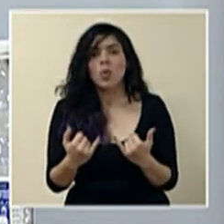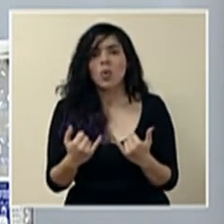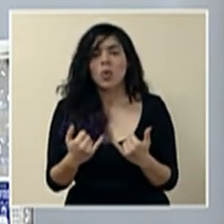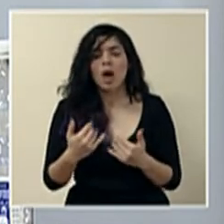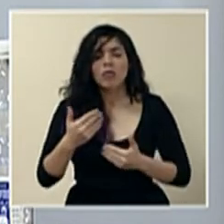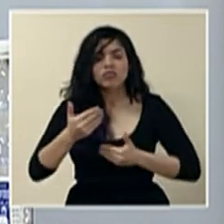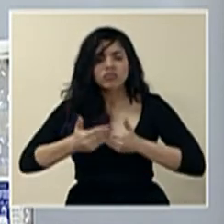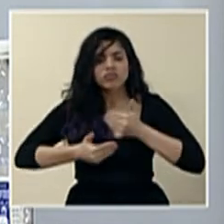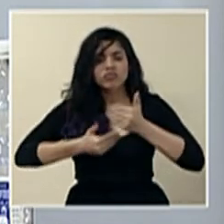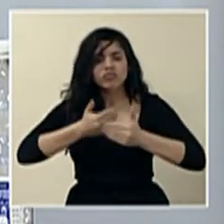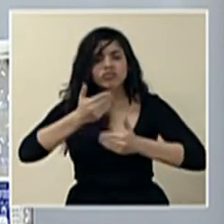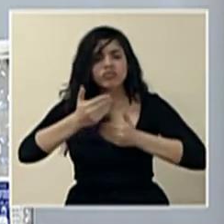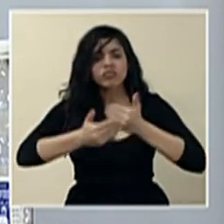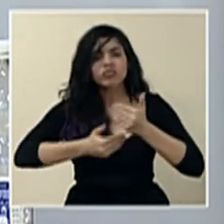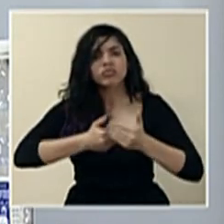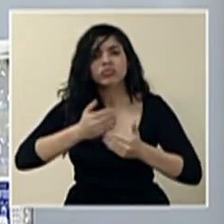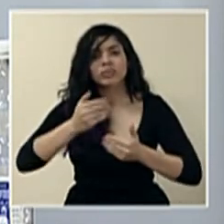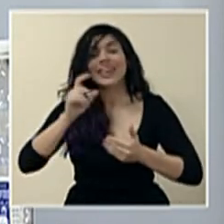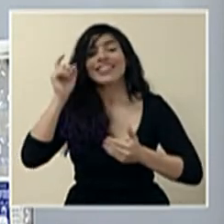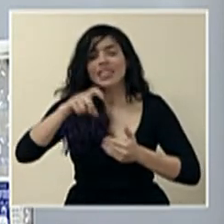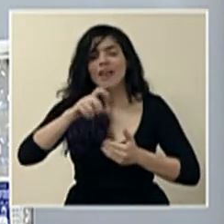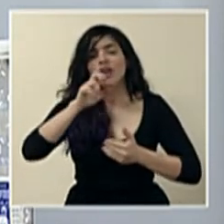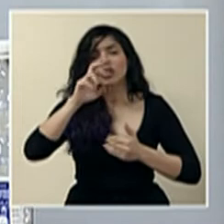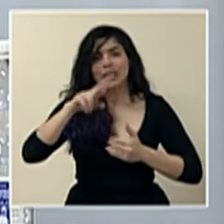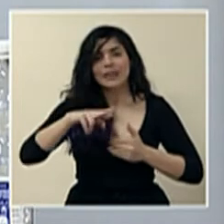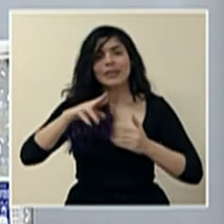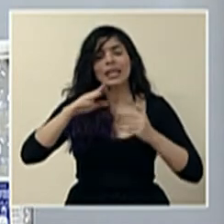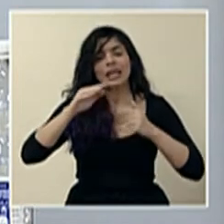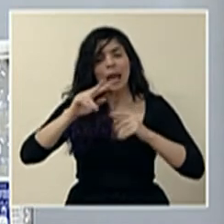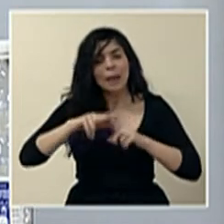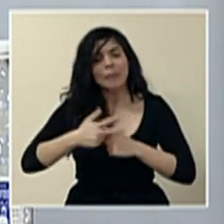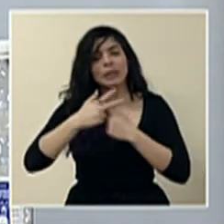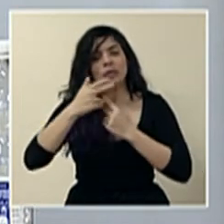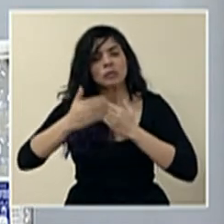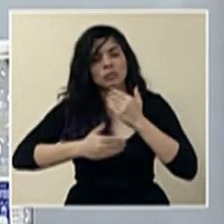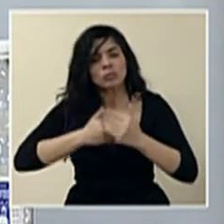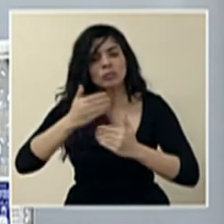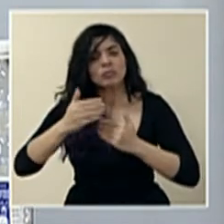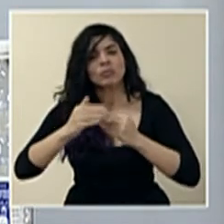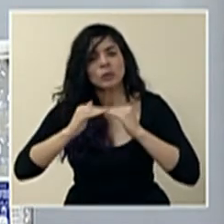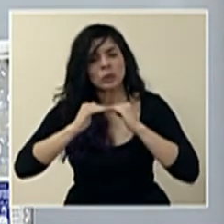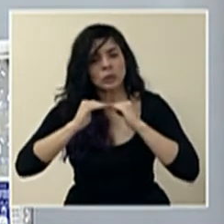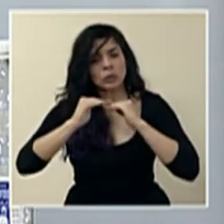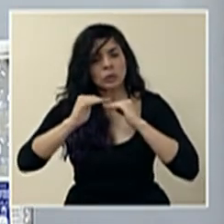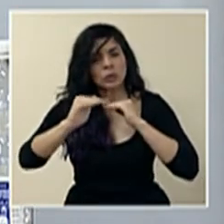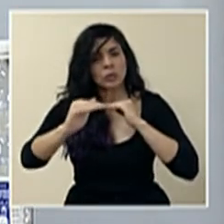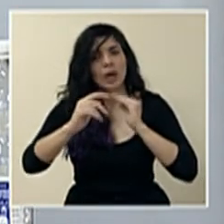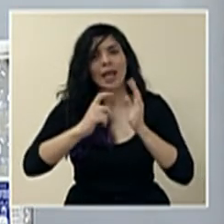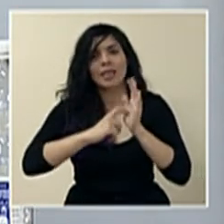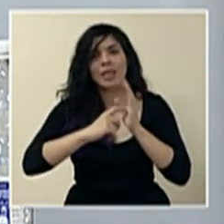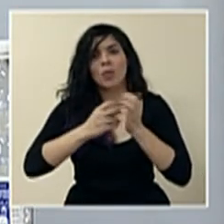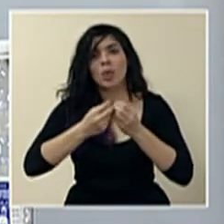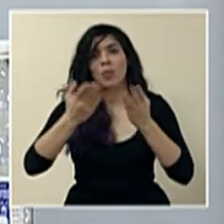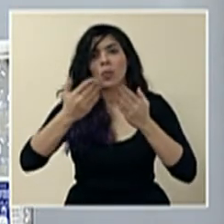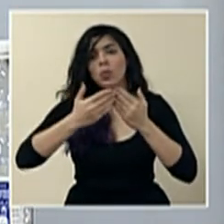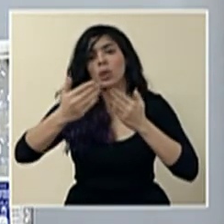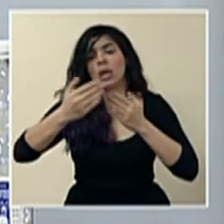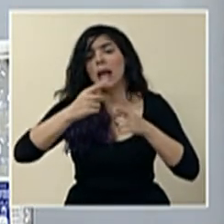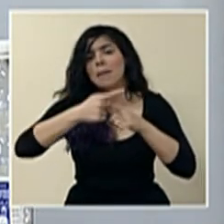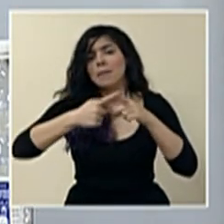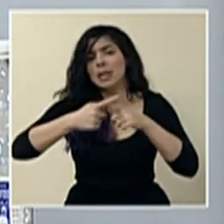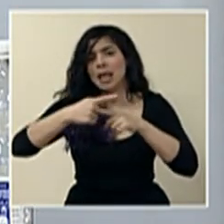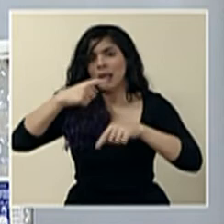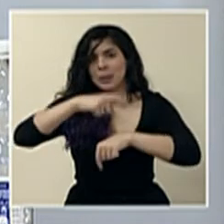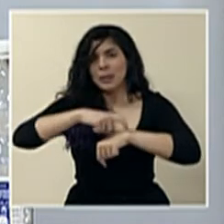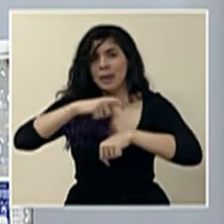en una trayectoria, tiene que ponerse en una trayectoria de sostenibilidad de la deuda pública en el mediano plazo. Y